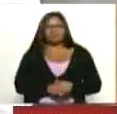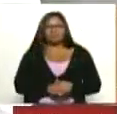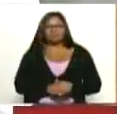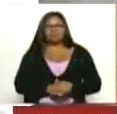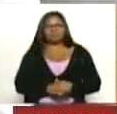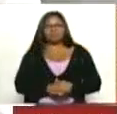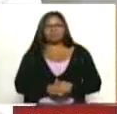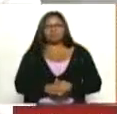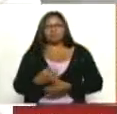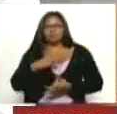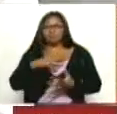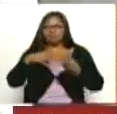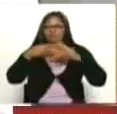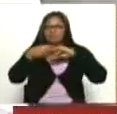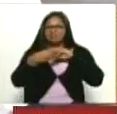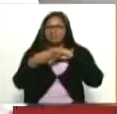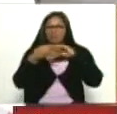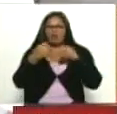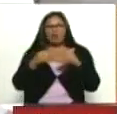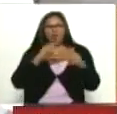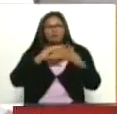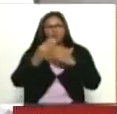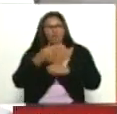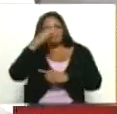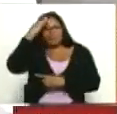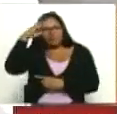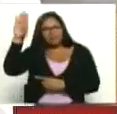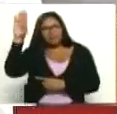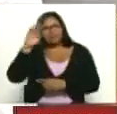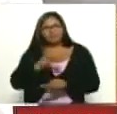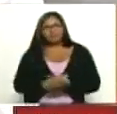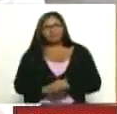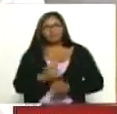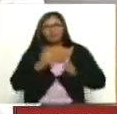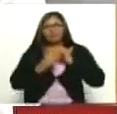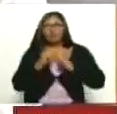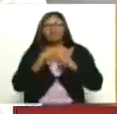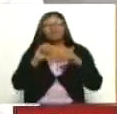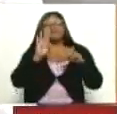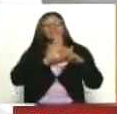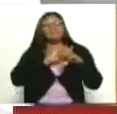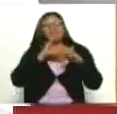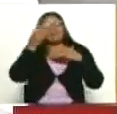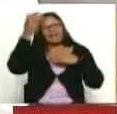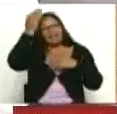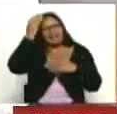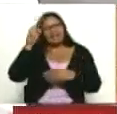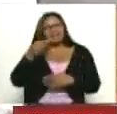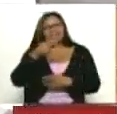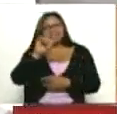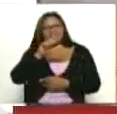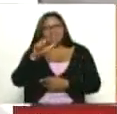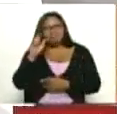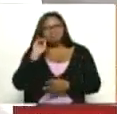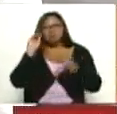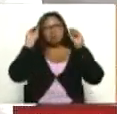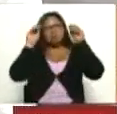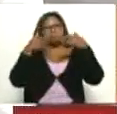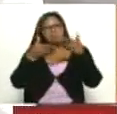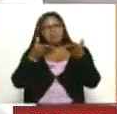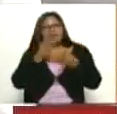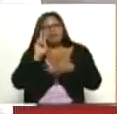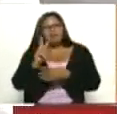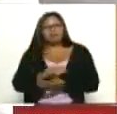Shakespeare adaptada a la cultura mexicana, Los Corridos del Rey Lear. Muy buena y altamente recomendada. Pero además han